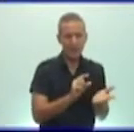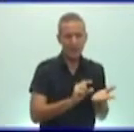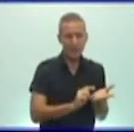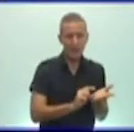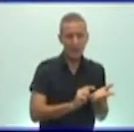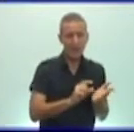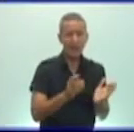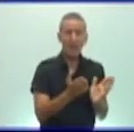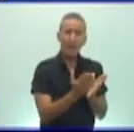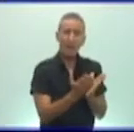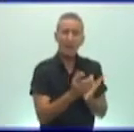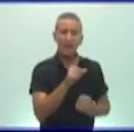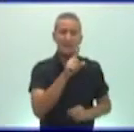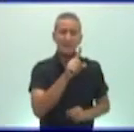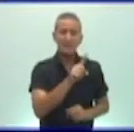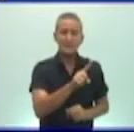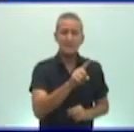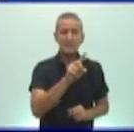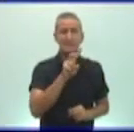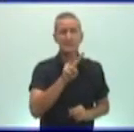página 114.